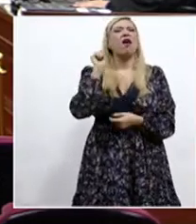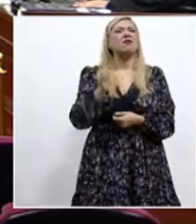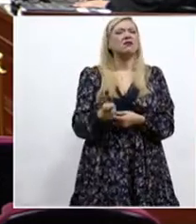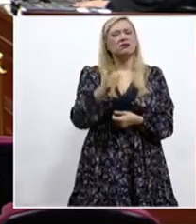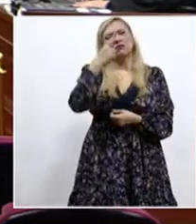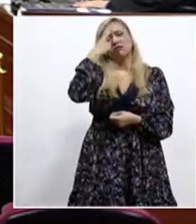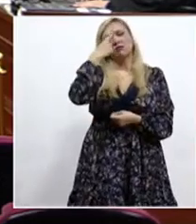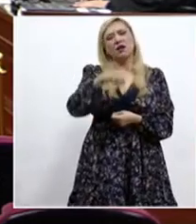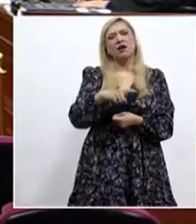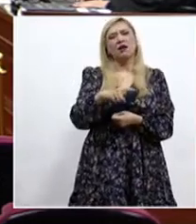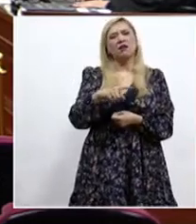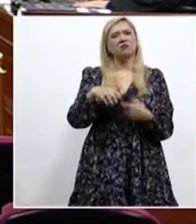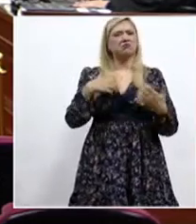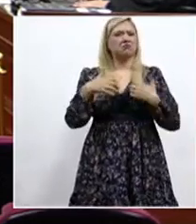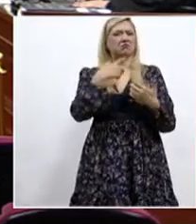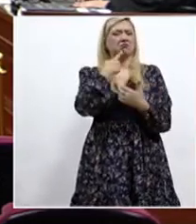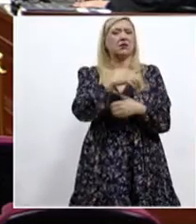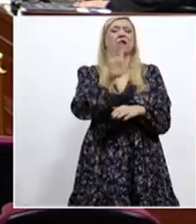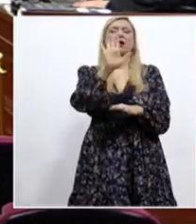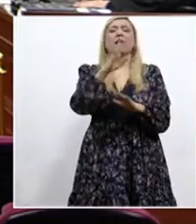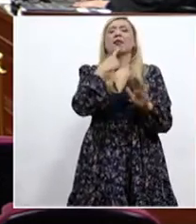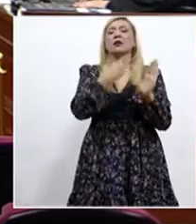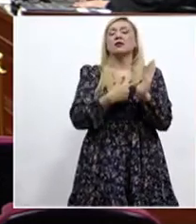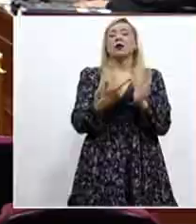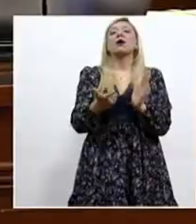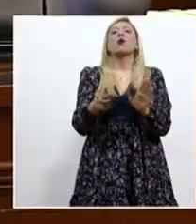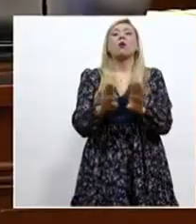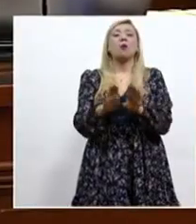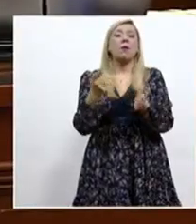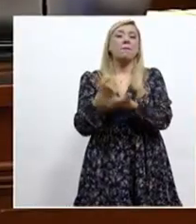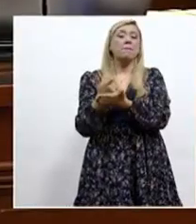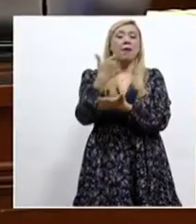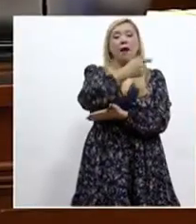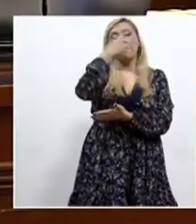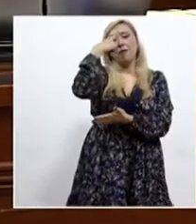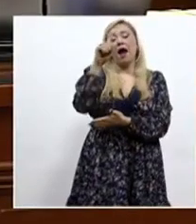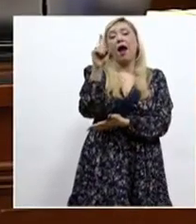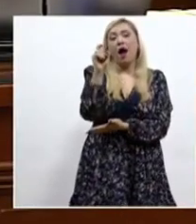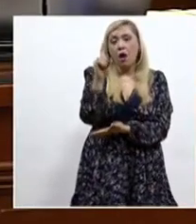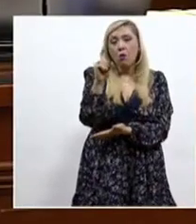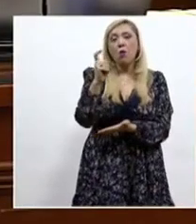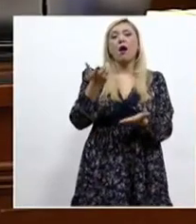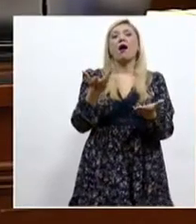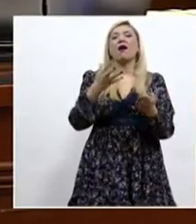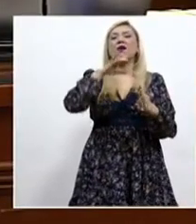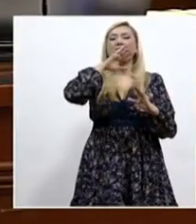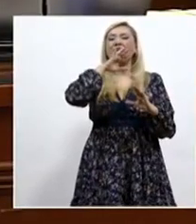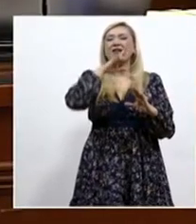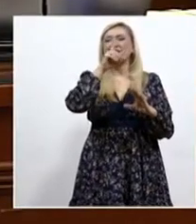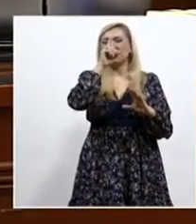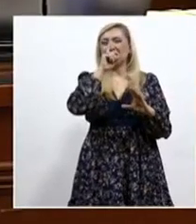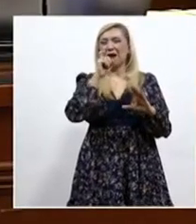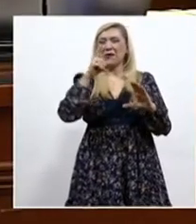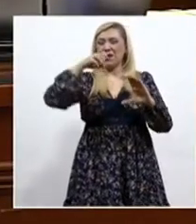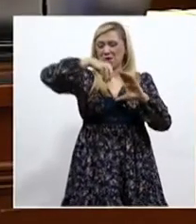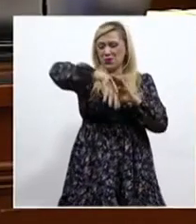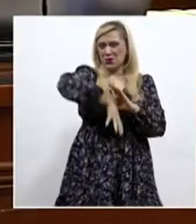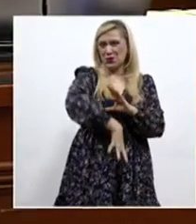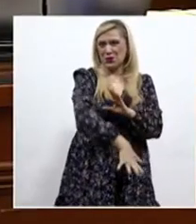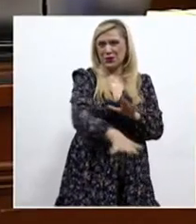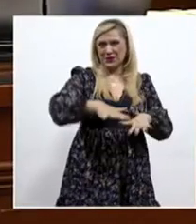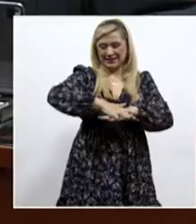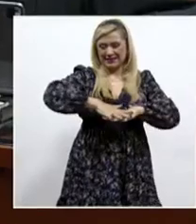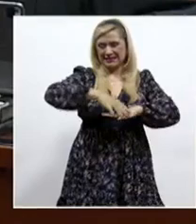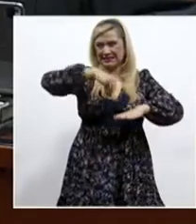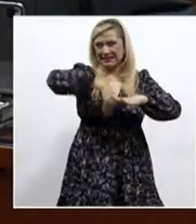disposiciones invalidadas están aquellas que establecían el cobro de derechos por suministro de agua y alcantarillado, que determinaban la cuota respectiva en